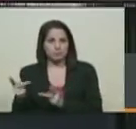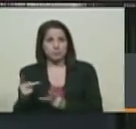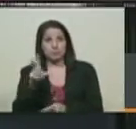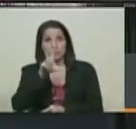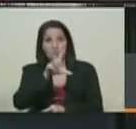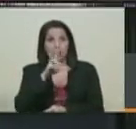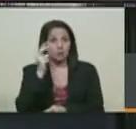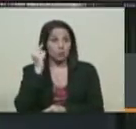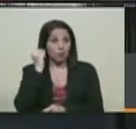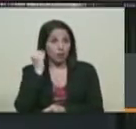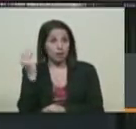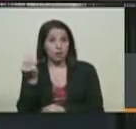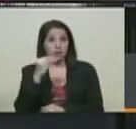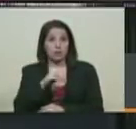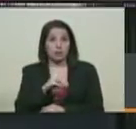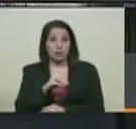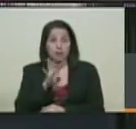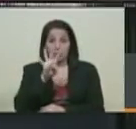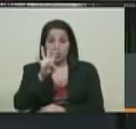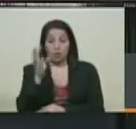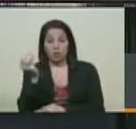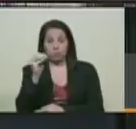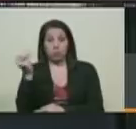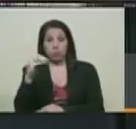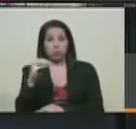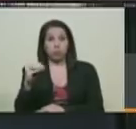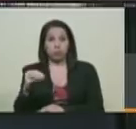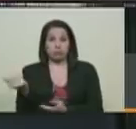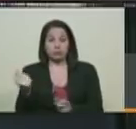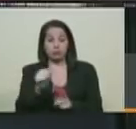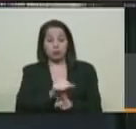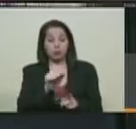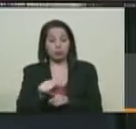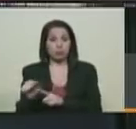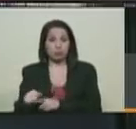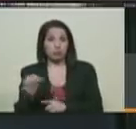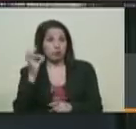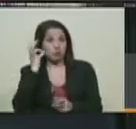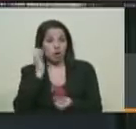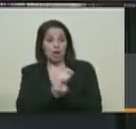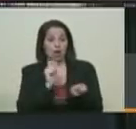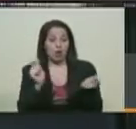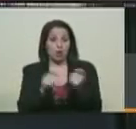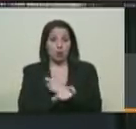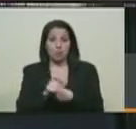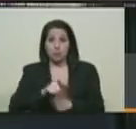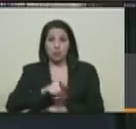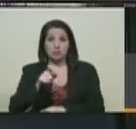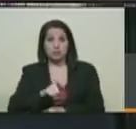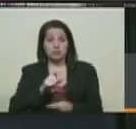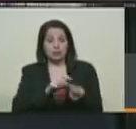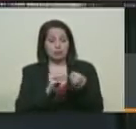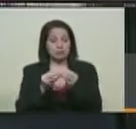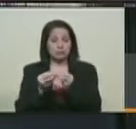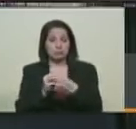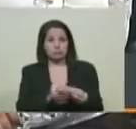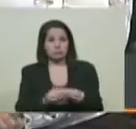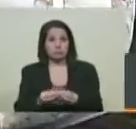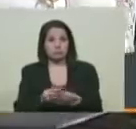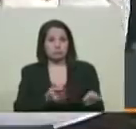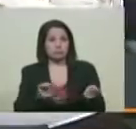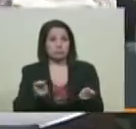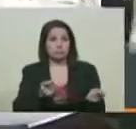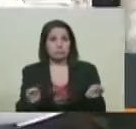mujeres, pues. De 4-3 están batiendo las mujeres en los cambios necesarios de ajuste para el